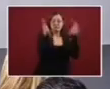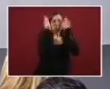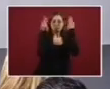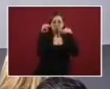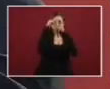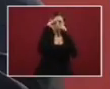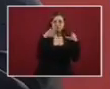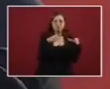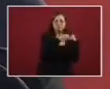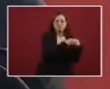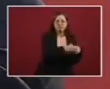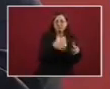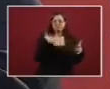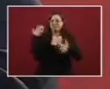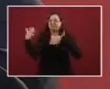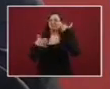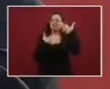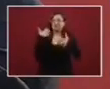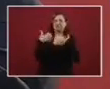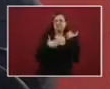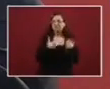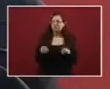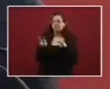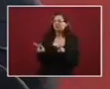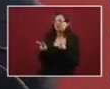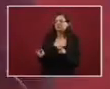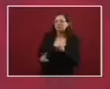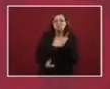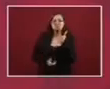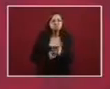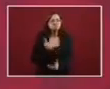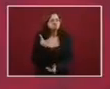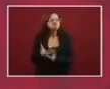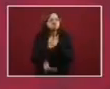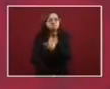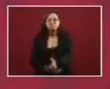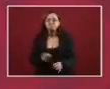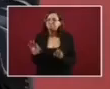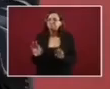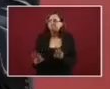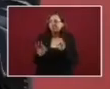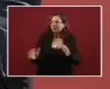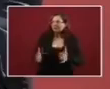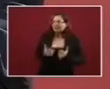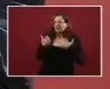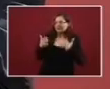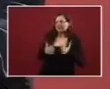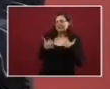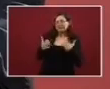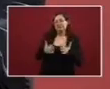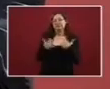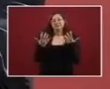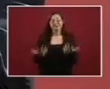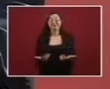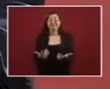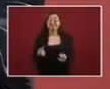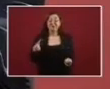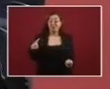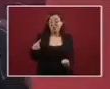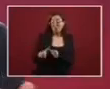porque vamos avanzando vamos avanzando vamos avanzando vamos muy bien y en un año